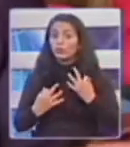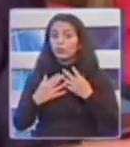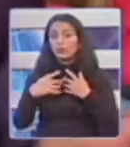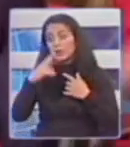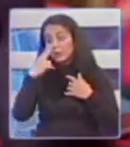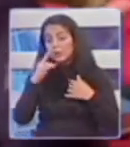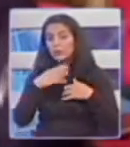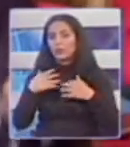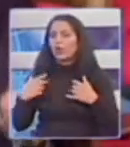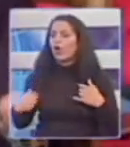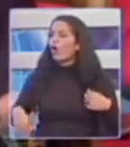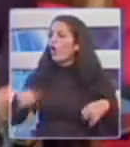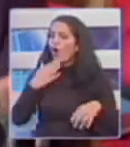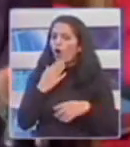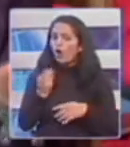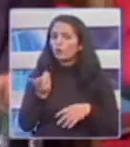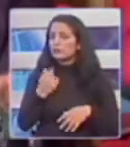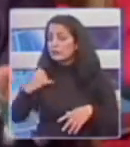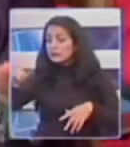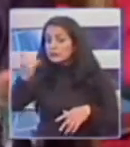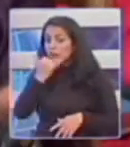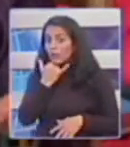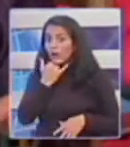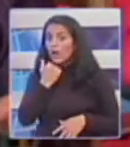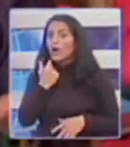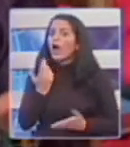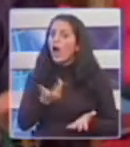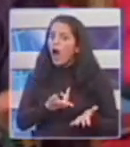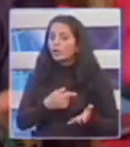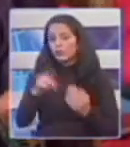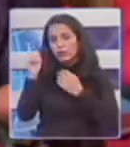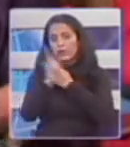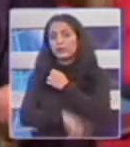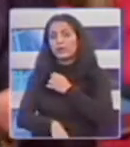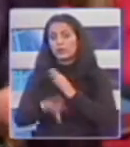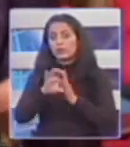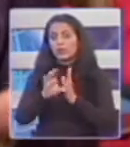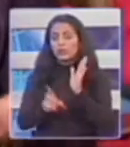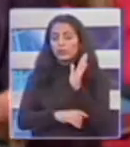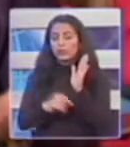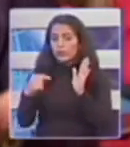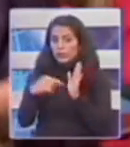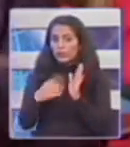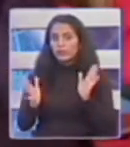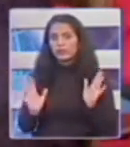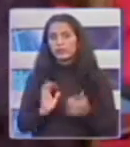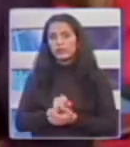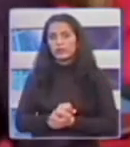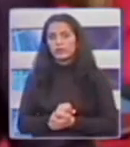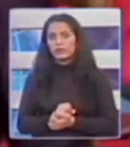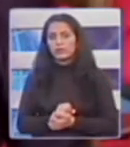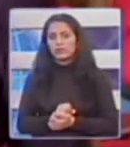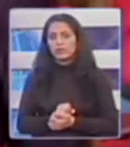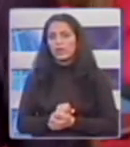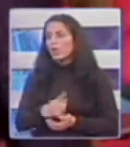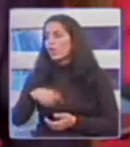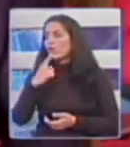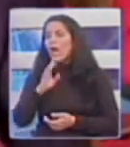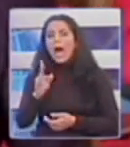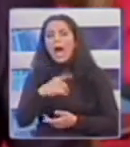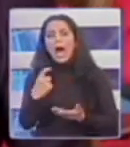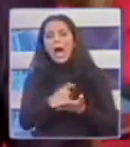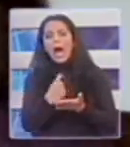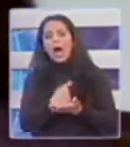de oposición comete un delito, la justicia lo sanciona, van a decir entonces siempre que la oposición está con persecución política. Y